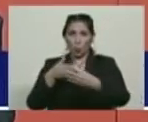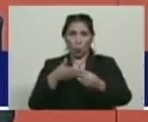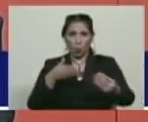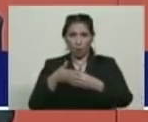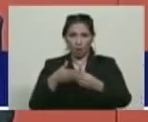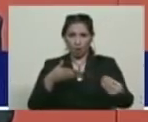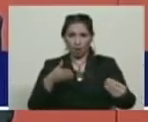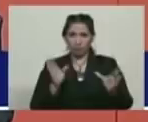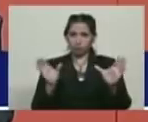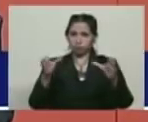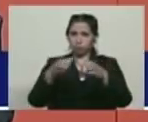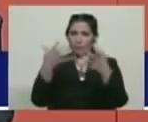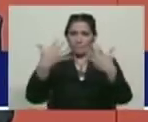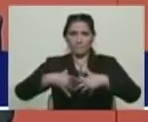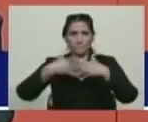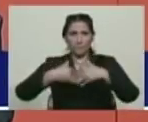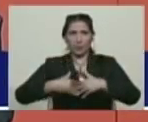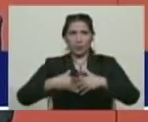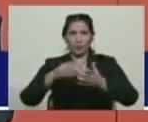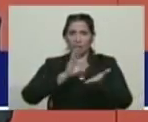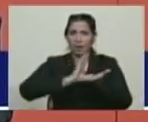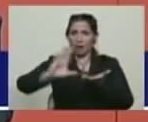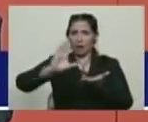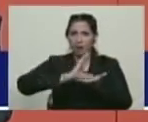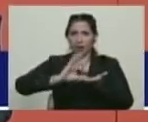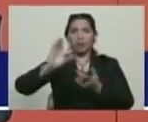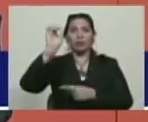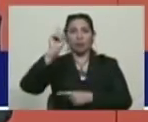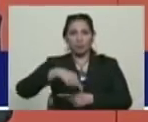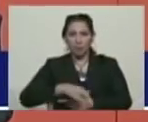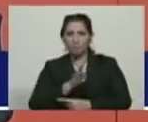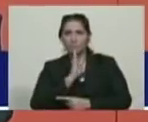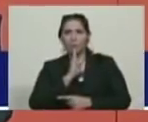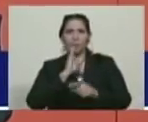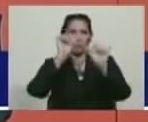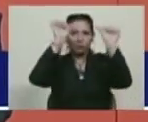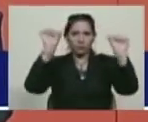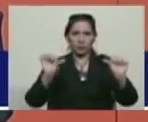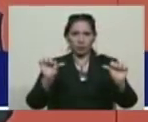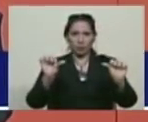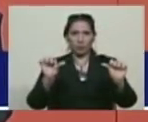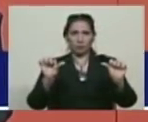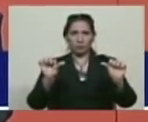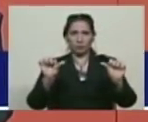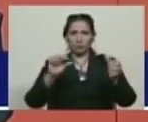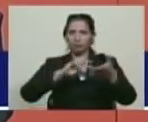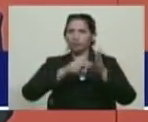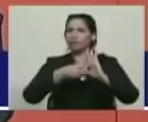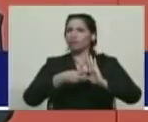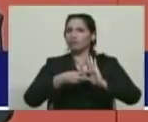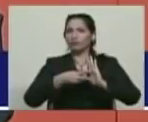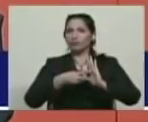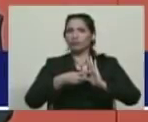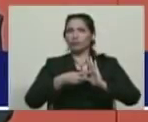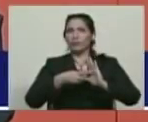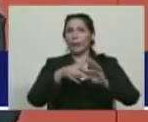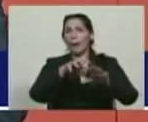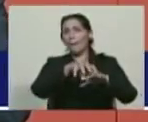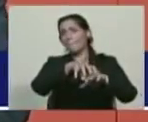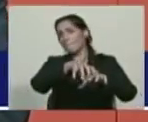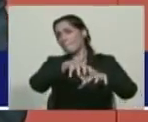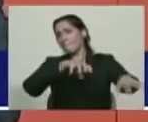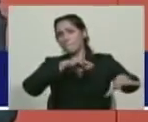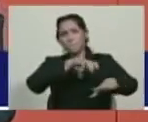estos sectores productivos y créditos del sistema bancario nacional es decir que la mayor de las